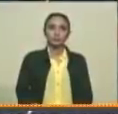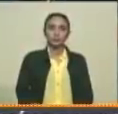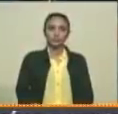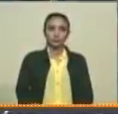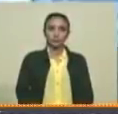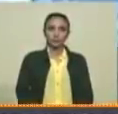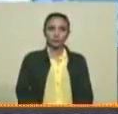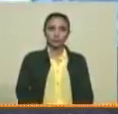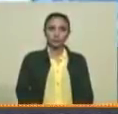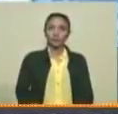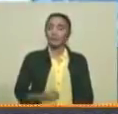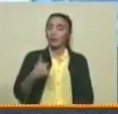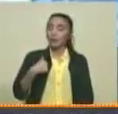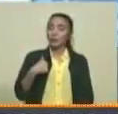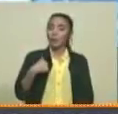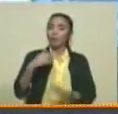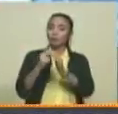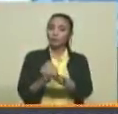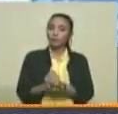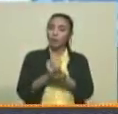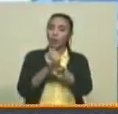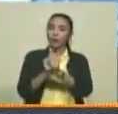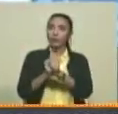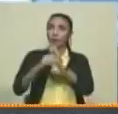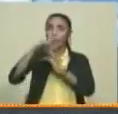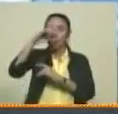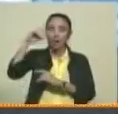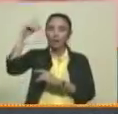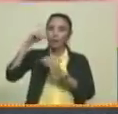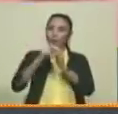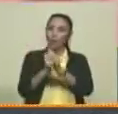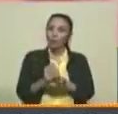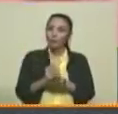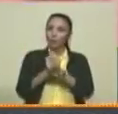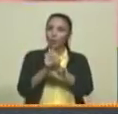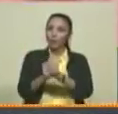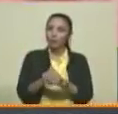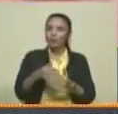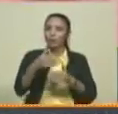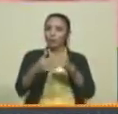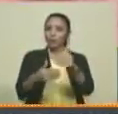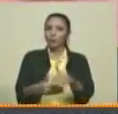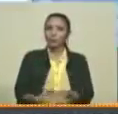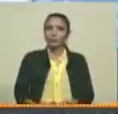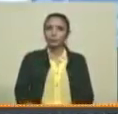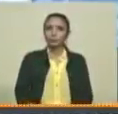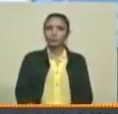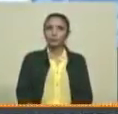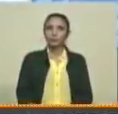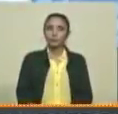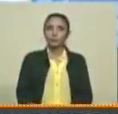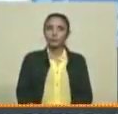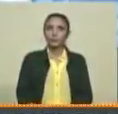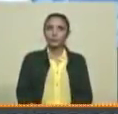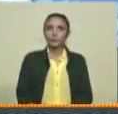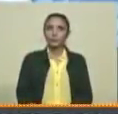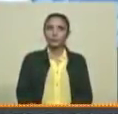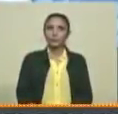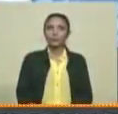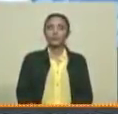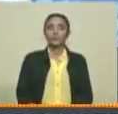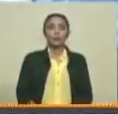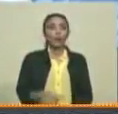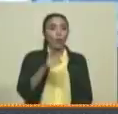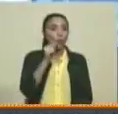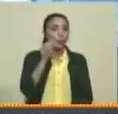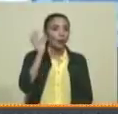Soy un hombre de oración, sí, compañero, soy un hombre de oración. Camarada Elías Agua, somos hombres